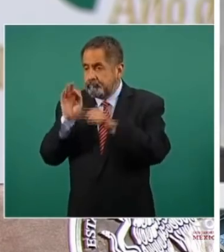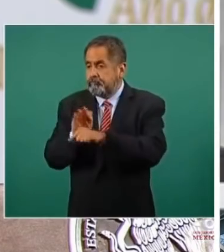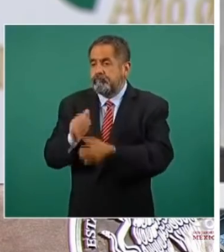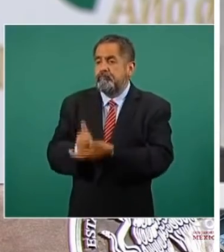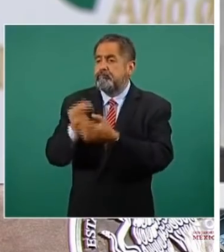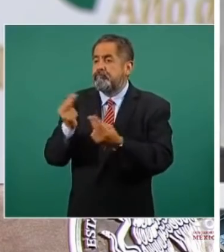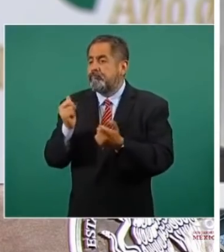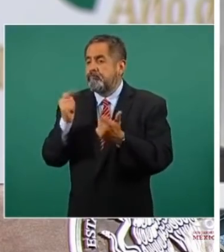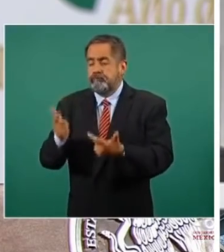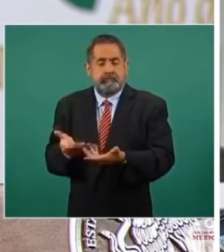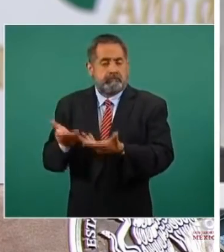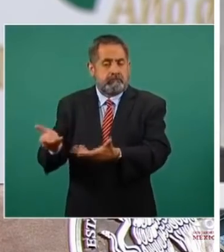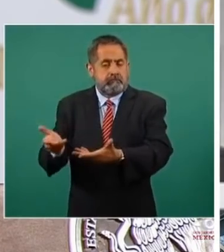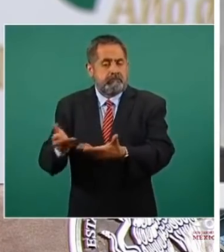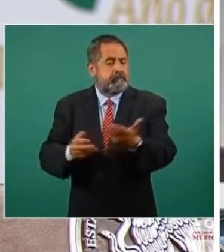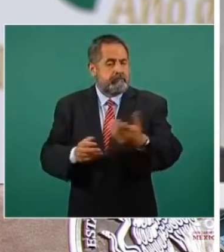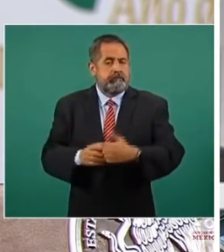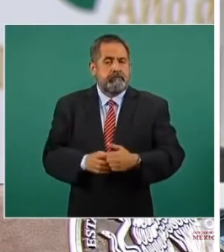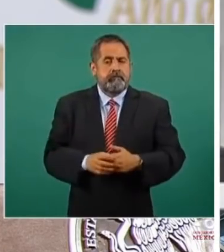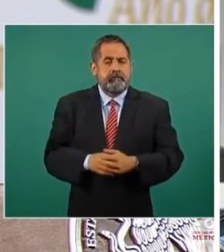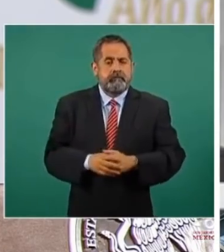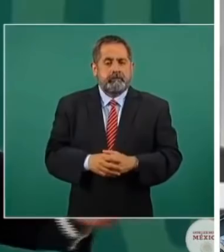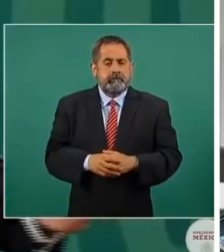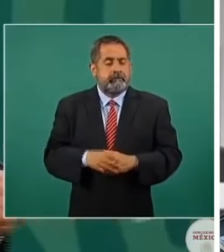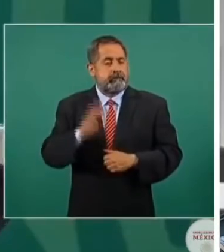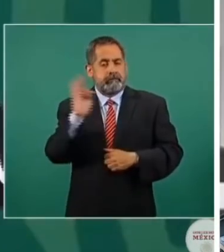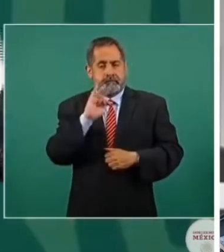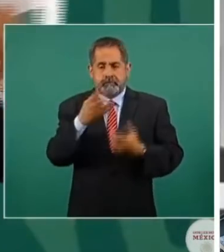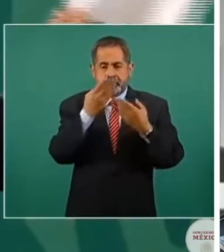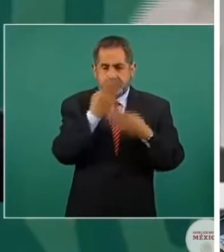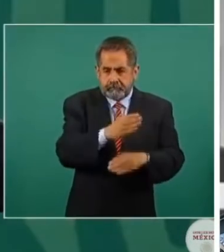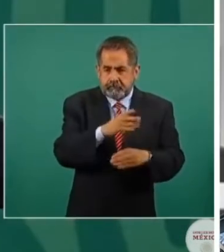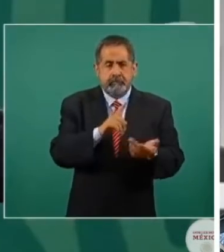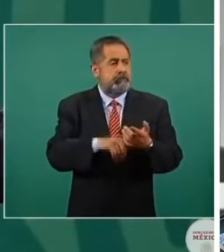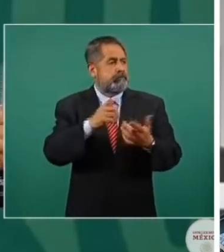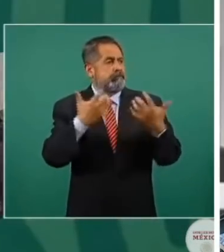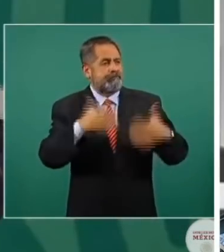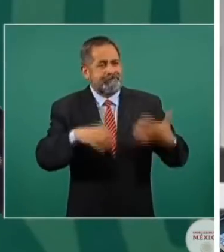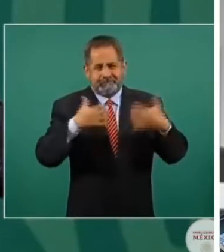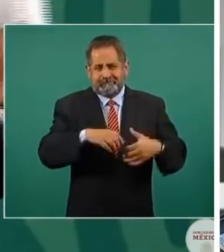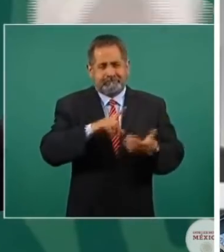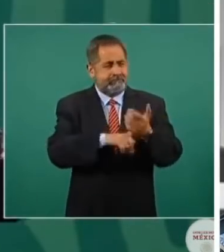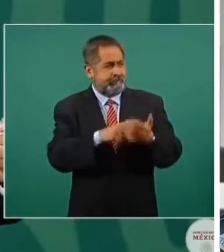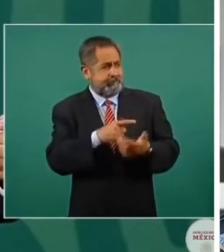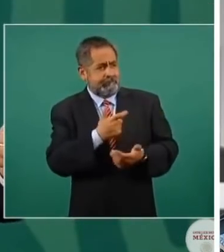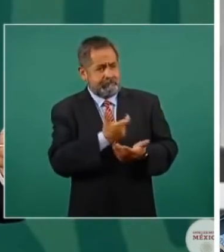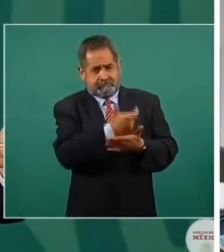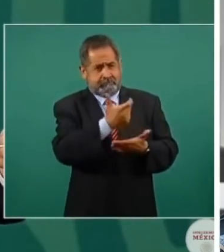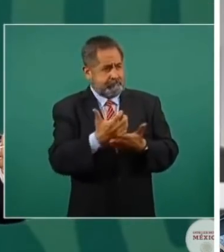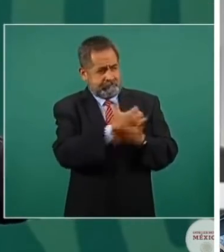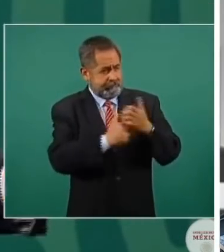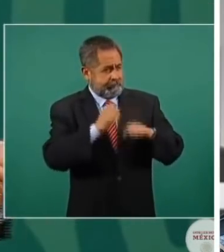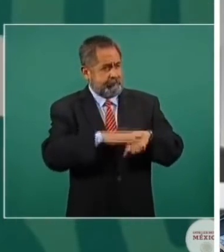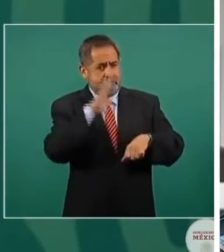la manda el presidente de la Suprema Corte de Justicia de la Nación, que sería Arturo Saldívar. Hoy sale ese tema porque hay que recordar